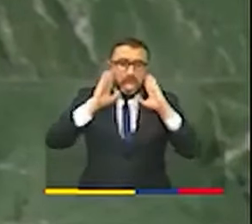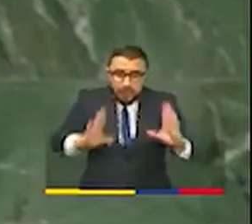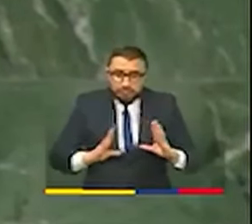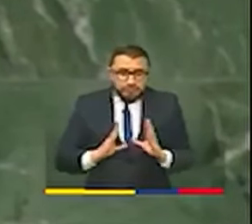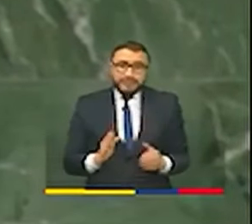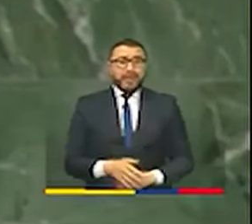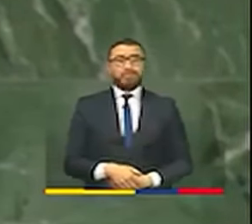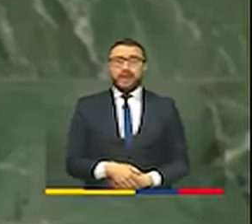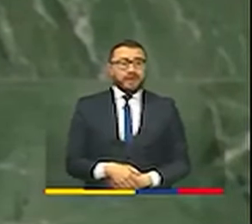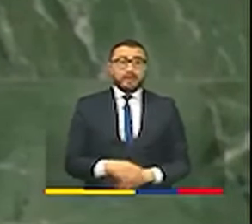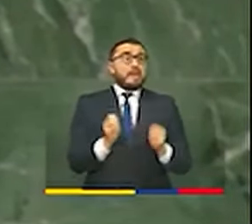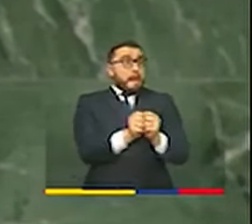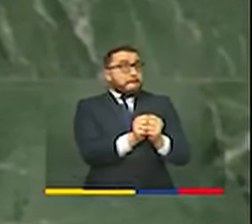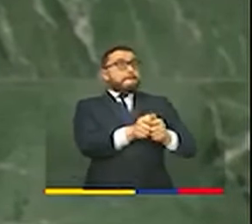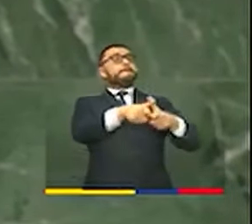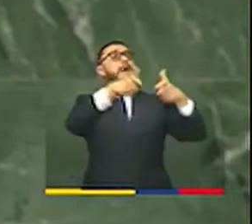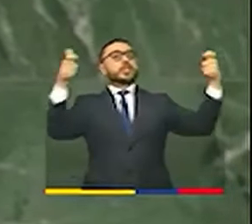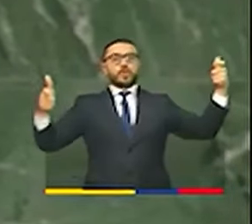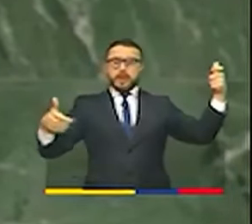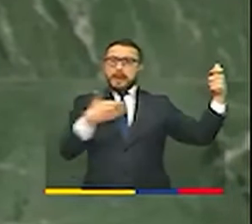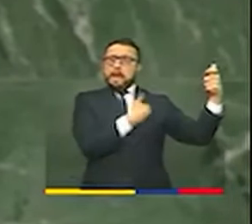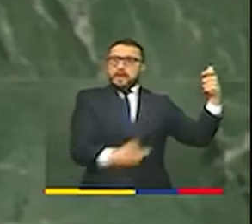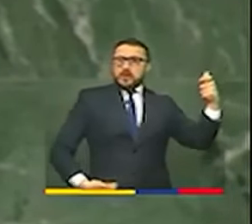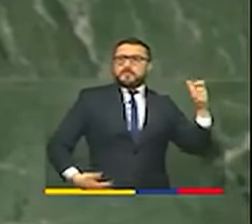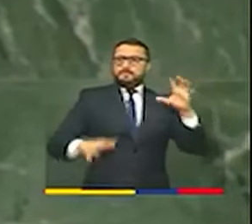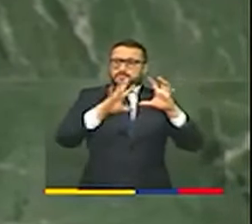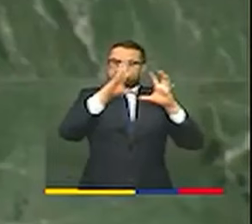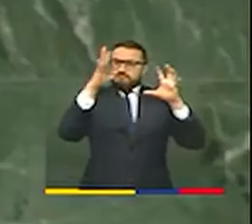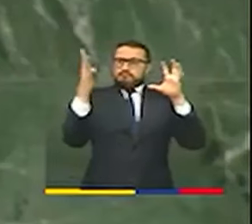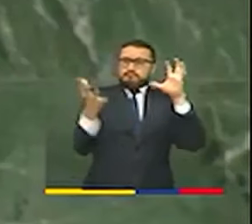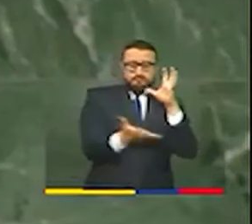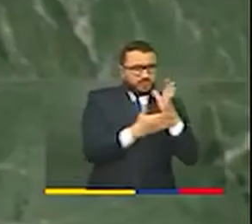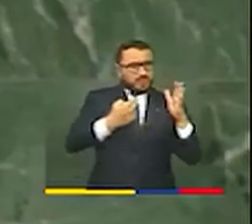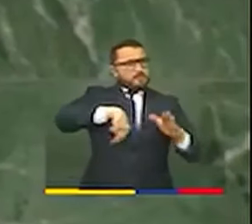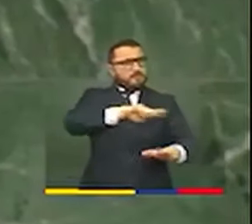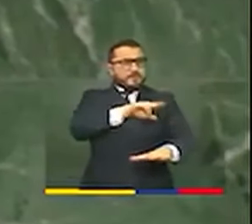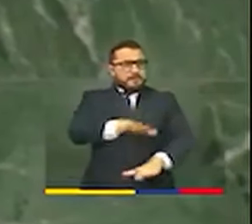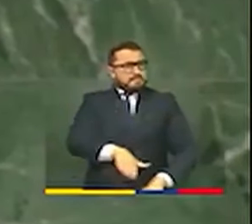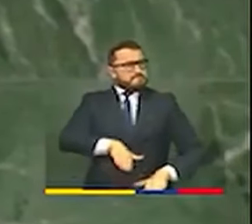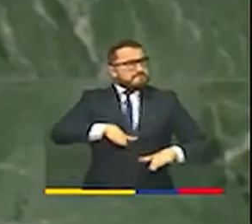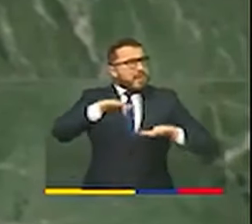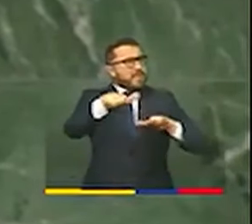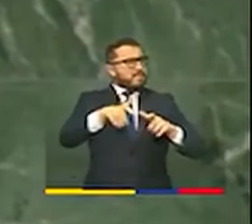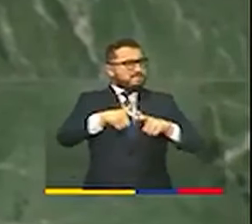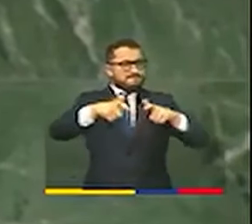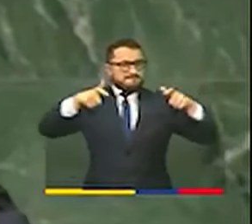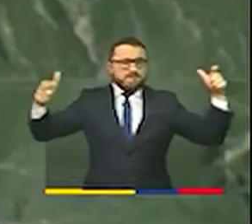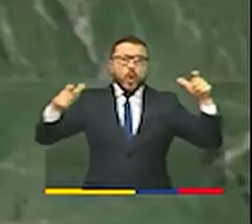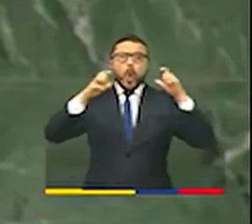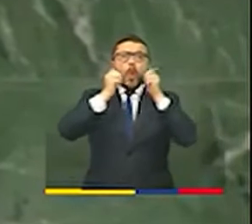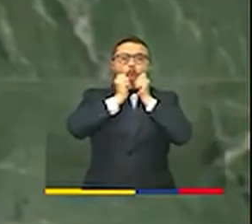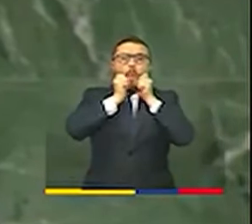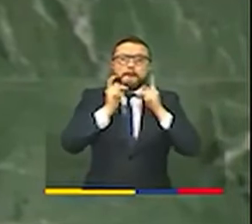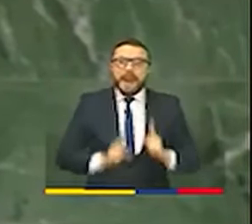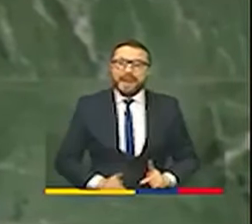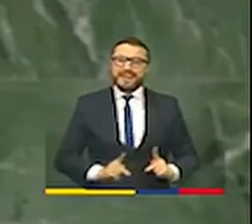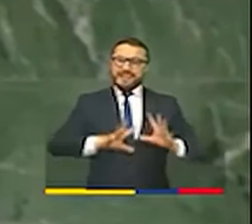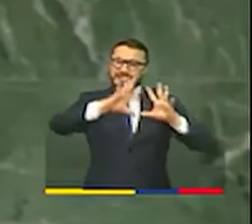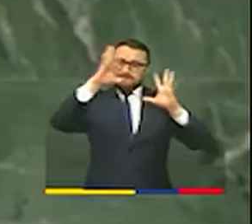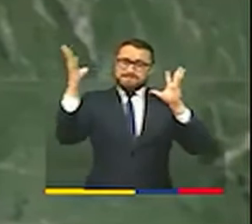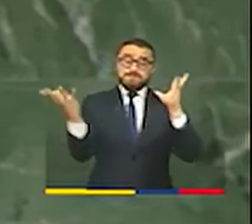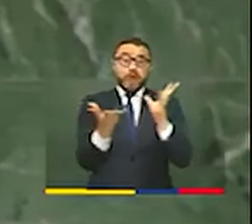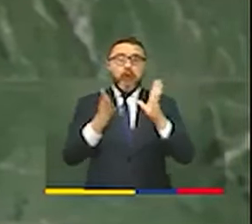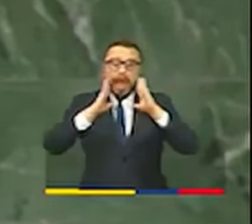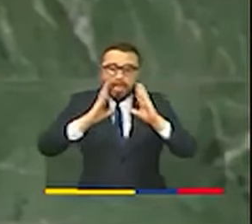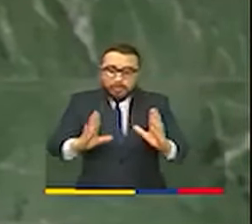mundo y representantes de la mayor parte de la humanidad. No nos escucha una minoría